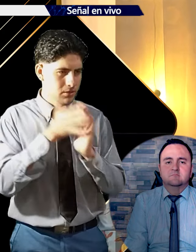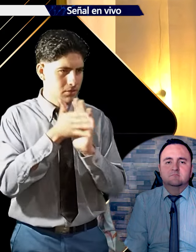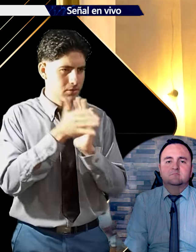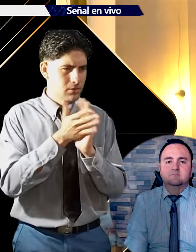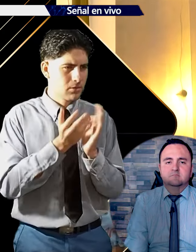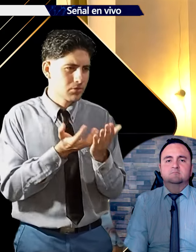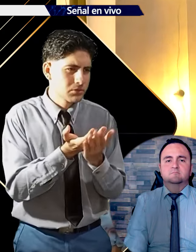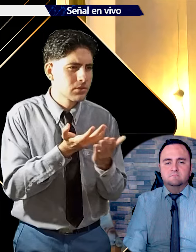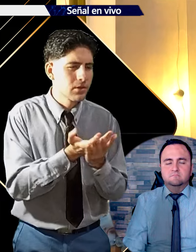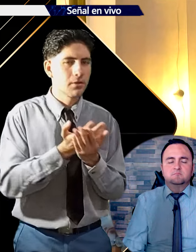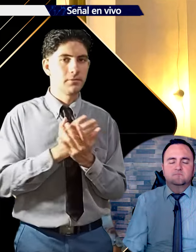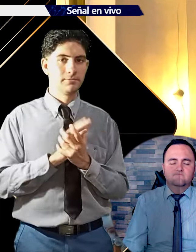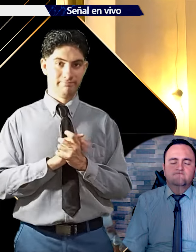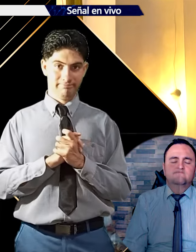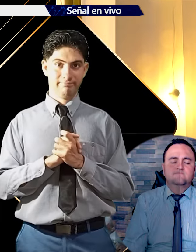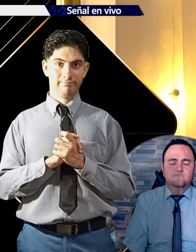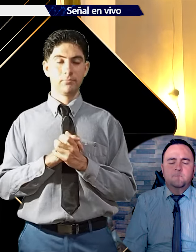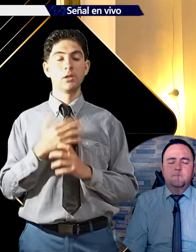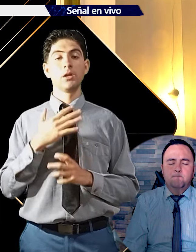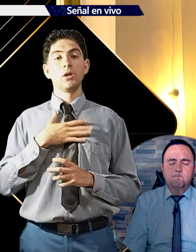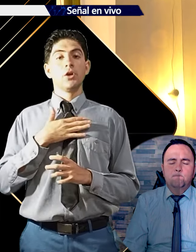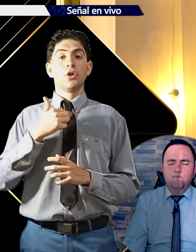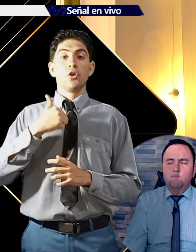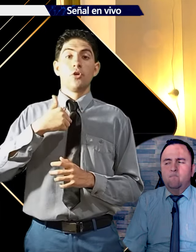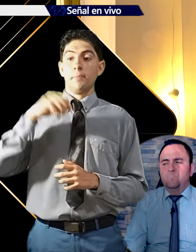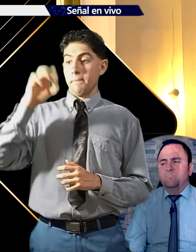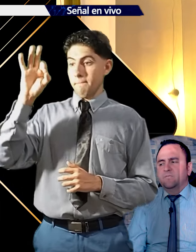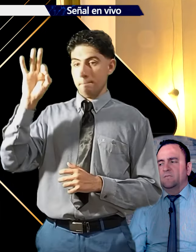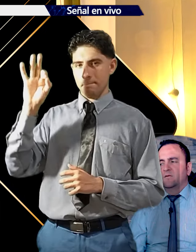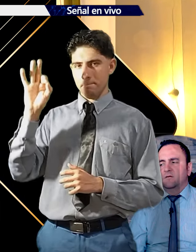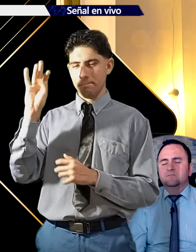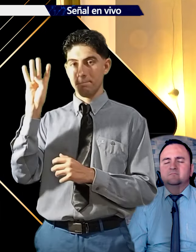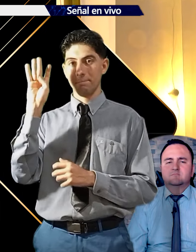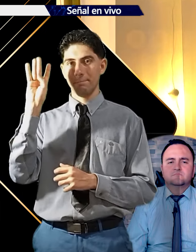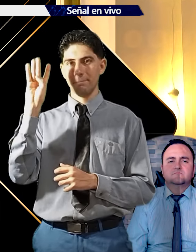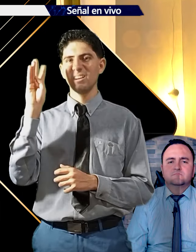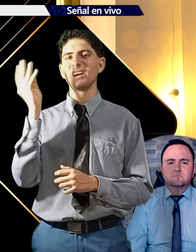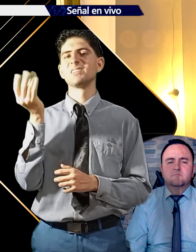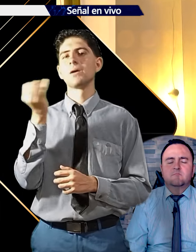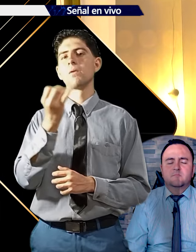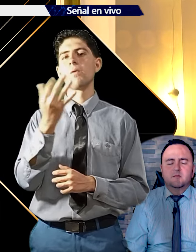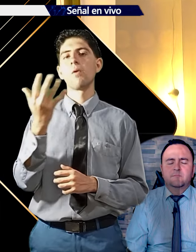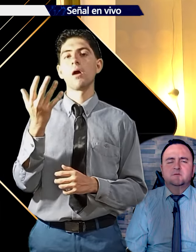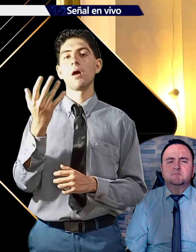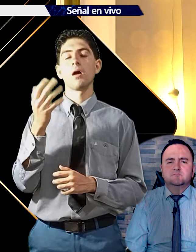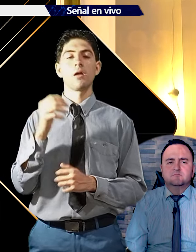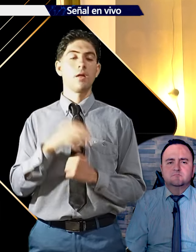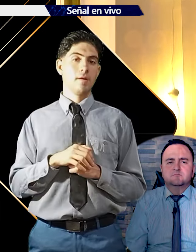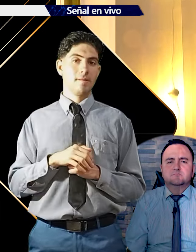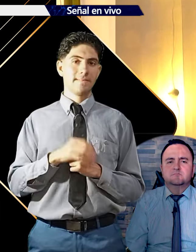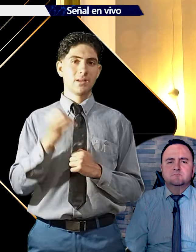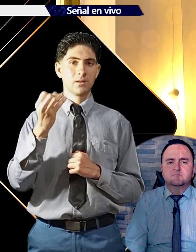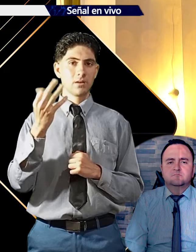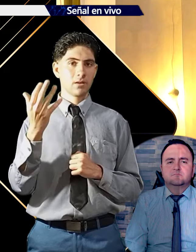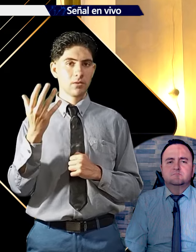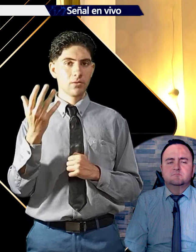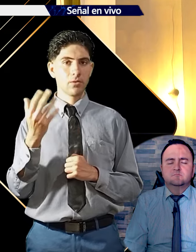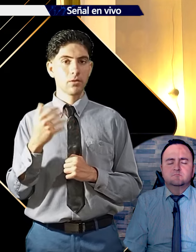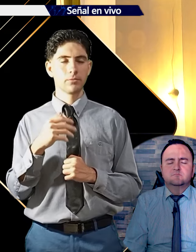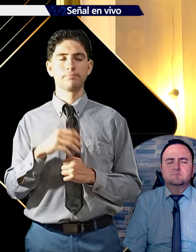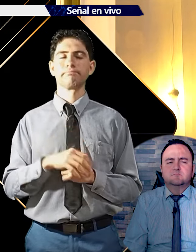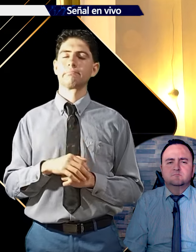13 años, 14, 15, 16, 17, a los 4 años y medio, yo me estoy casando. Al principio pues había gente que no estaba de acuerdo, como el